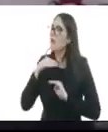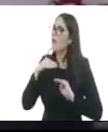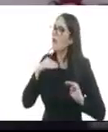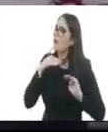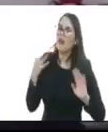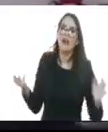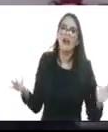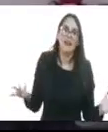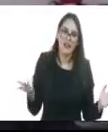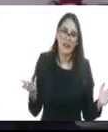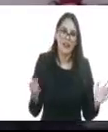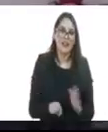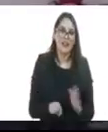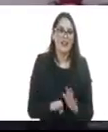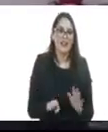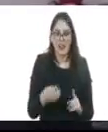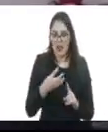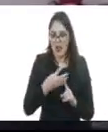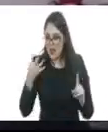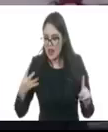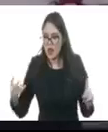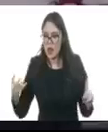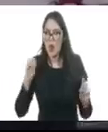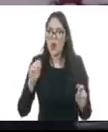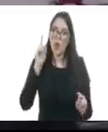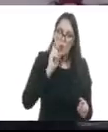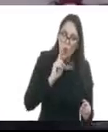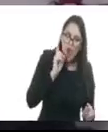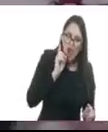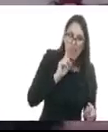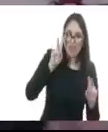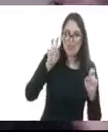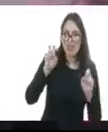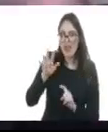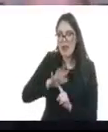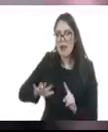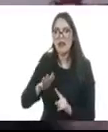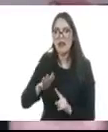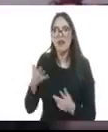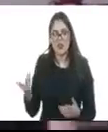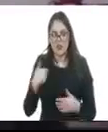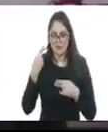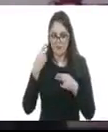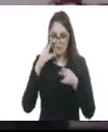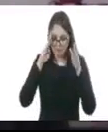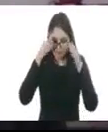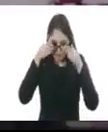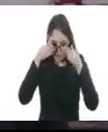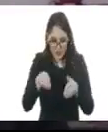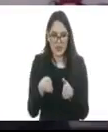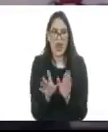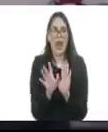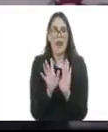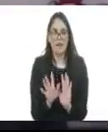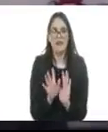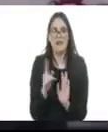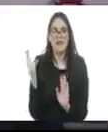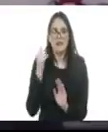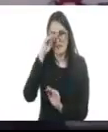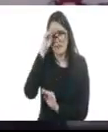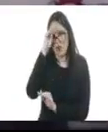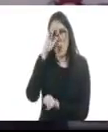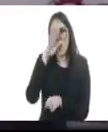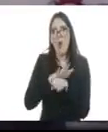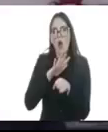o lo que puede ser la situación de mujeres y demás, ¿no? Entonces fue por ahí, dije, bueno, a ver qué temas son los que están siendo invisibles en la